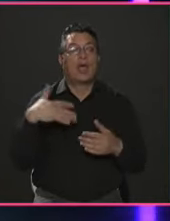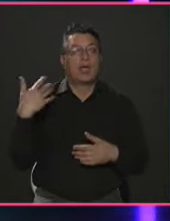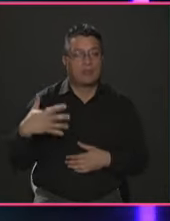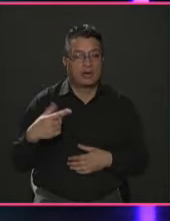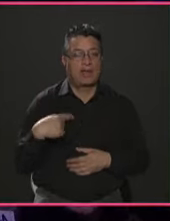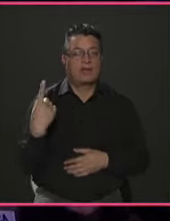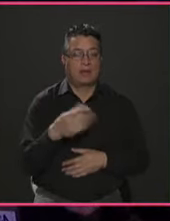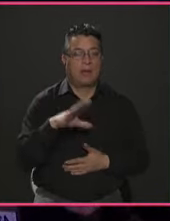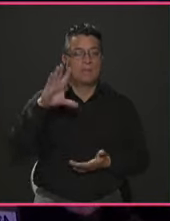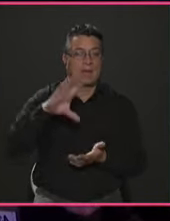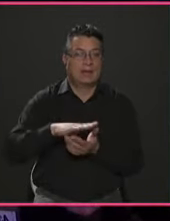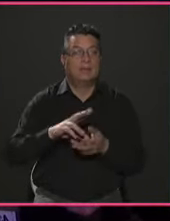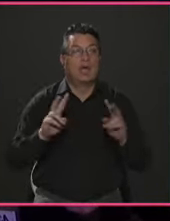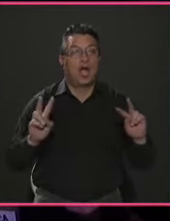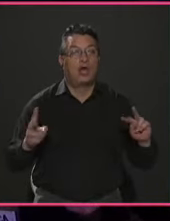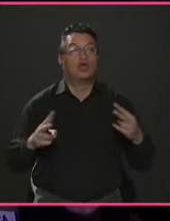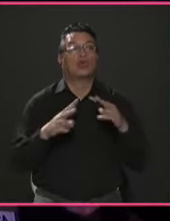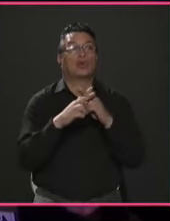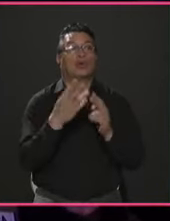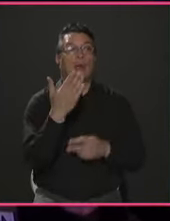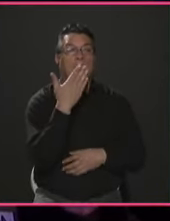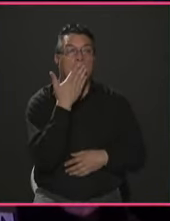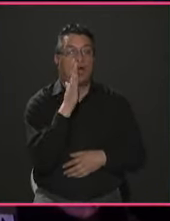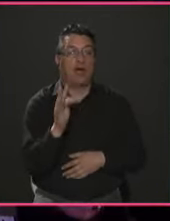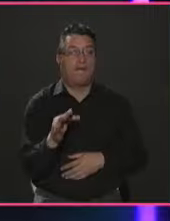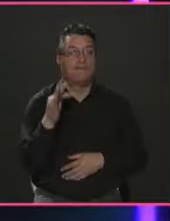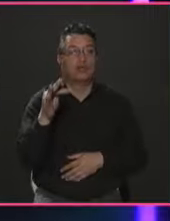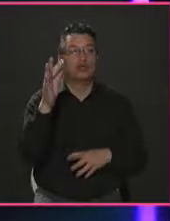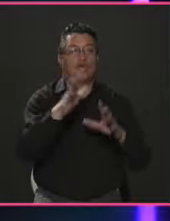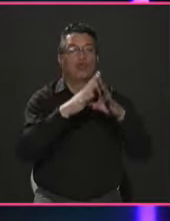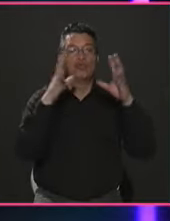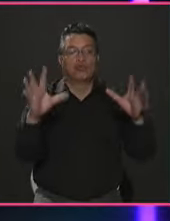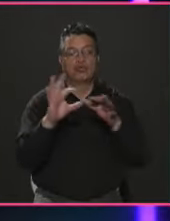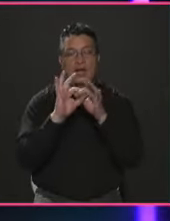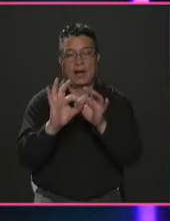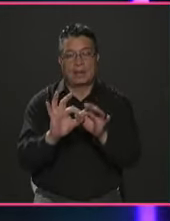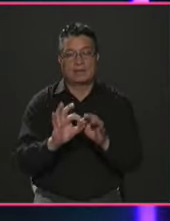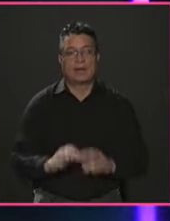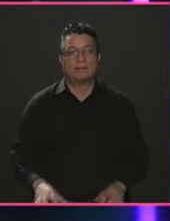para el país para construir un mejor futuro Muchas